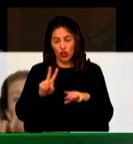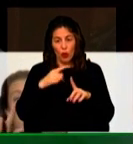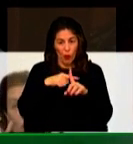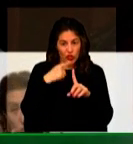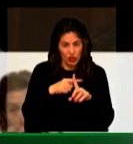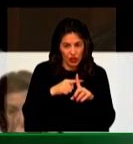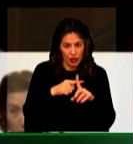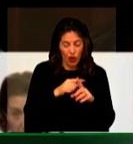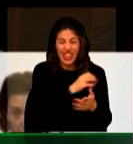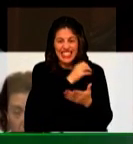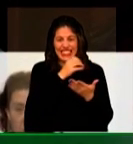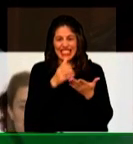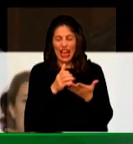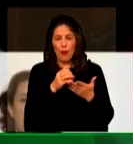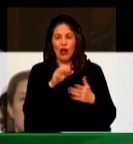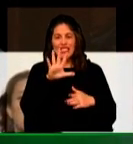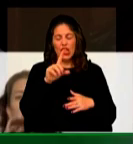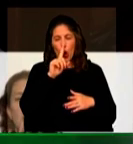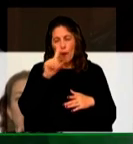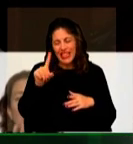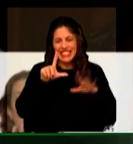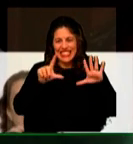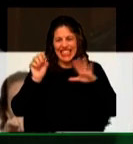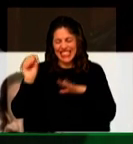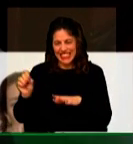que habíamos llegado a 5.700 fallecidos, de los cuales